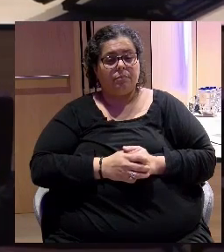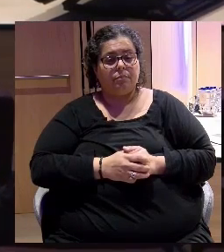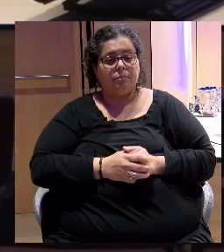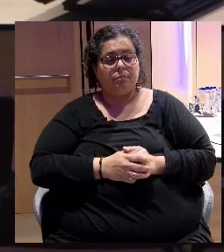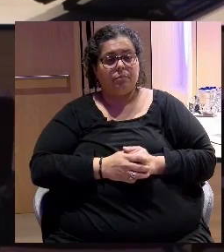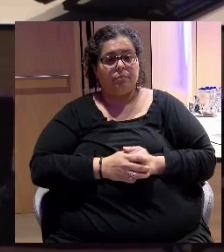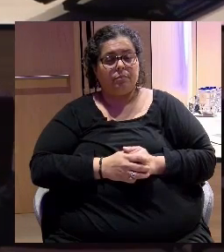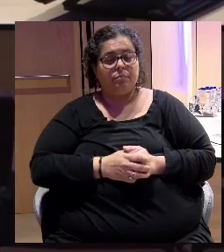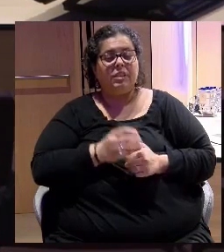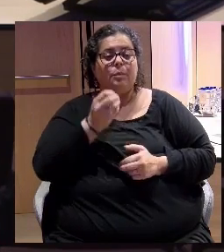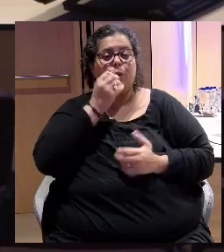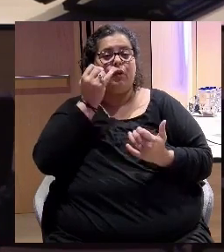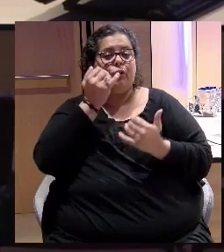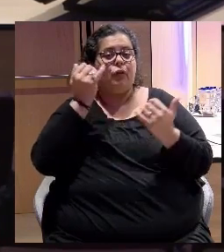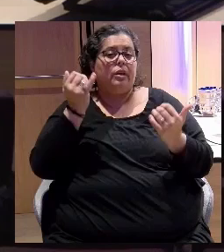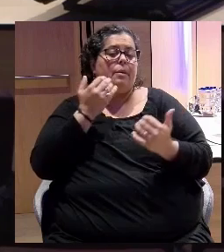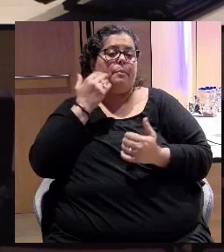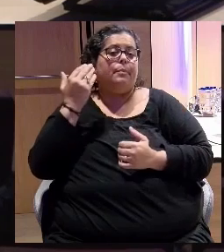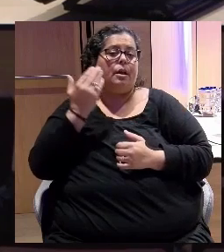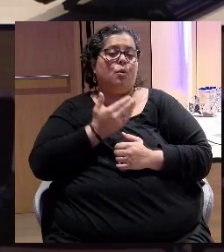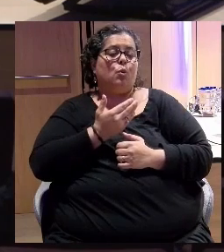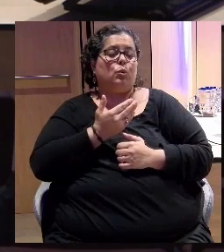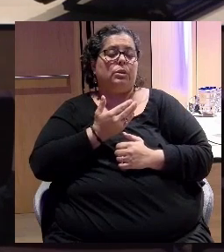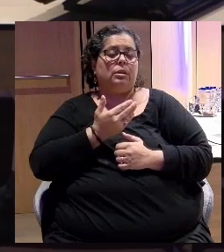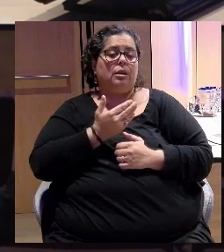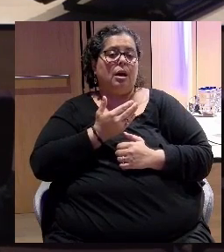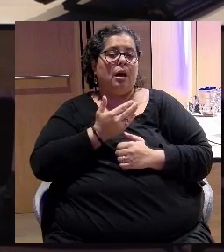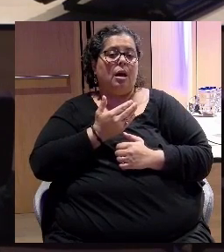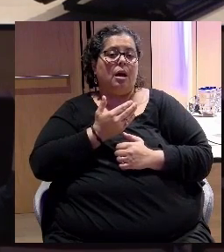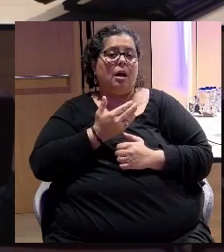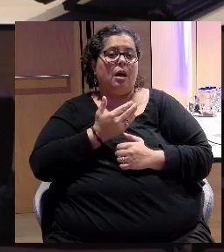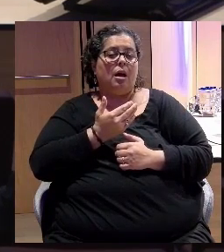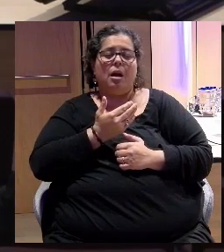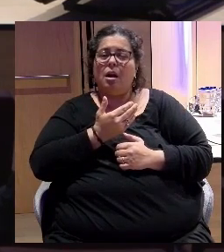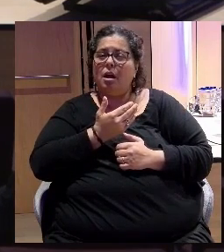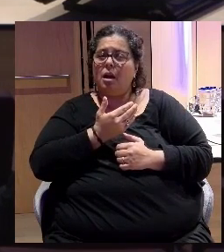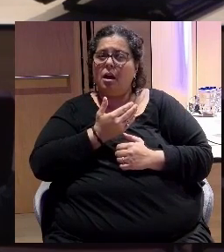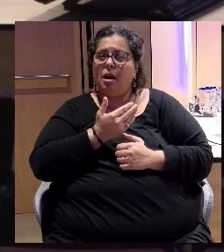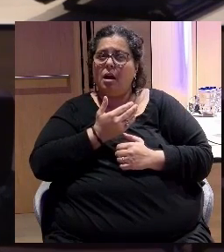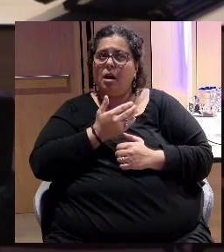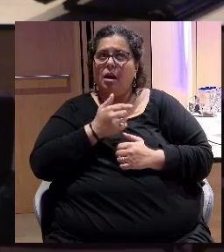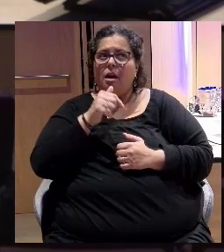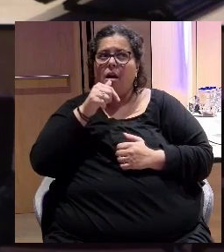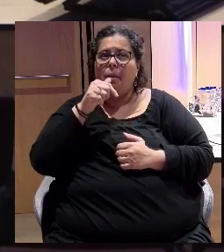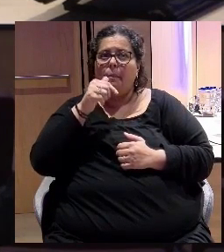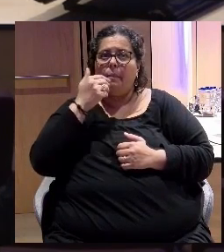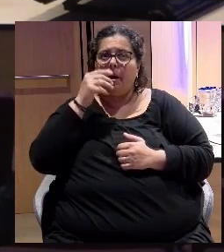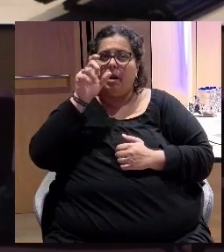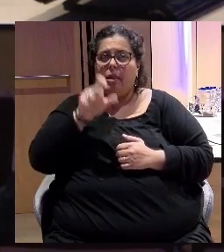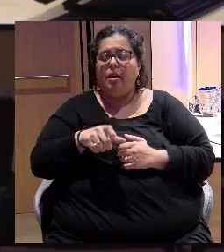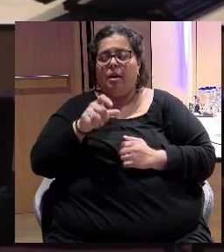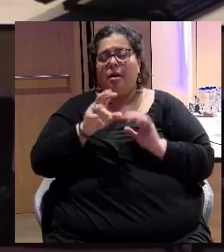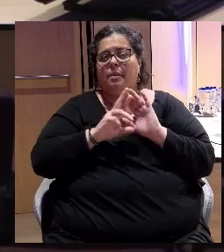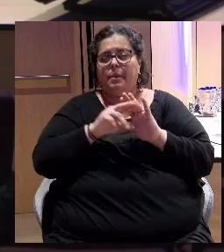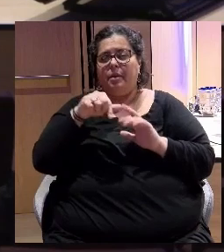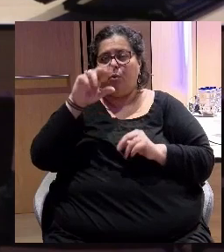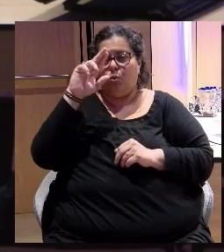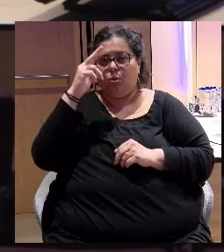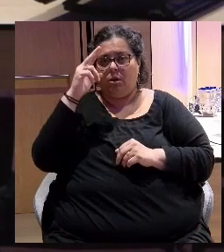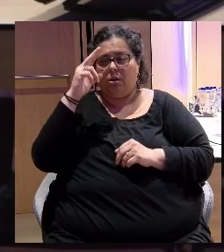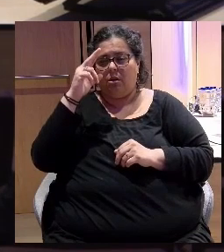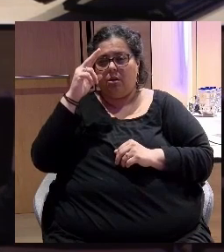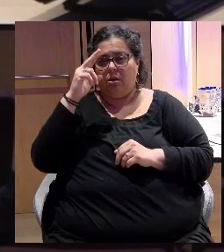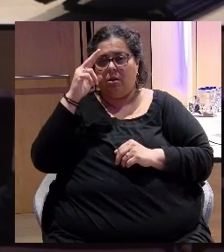¿Qué tal? Buenos días. La pregunta es para la representante de la Unidad de Información de aquí de Uruguay. Y,